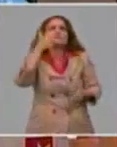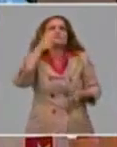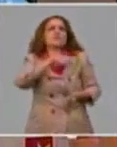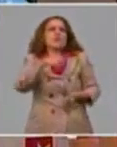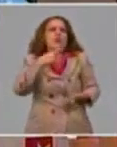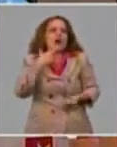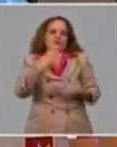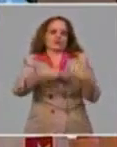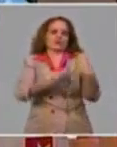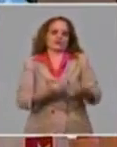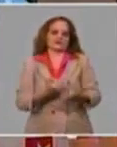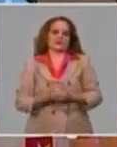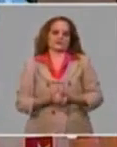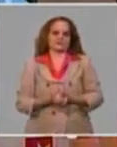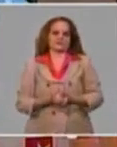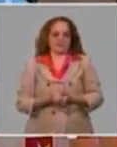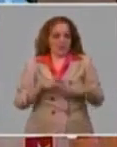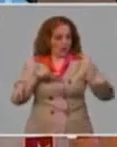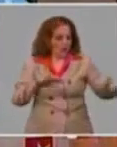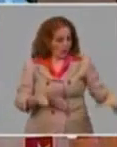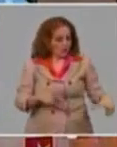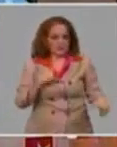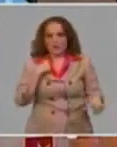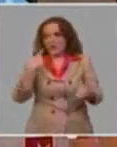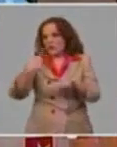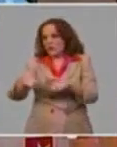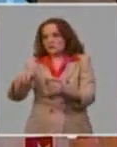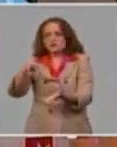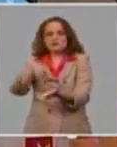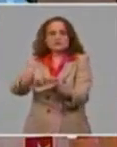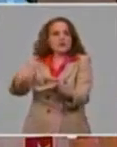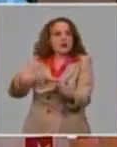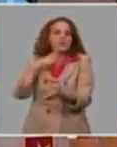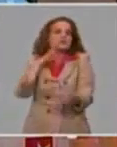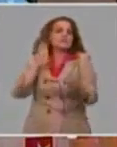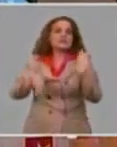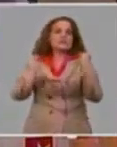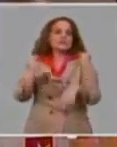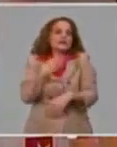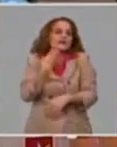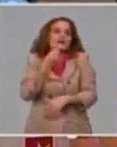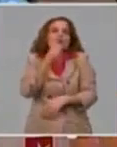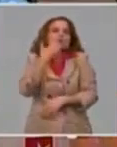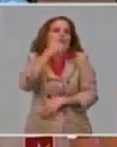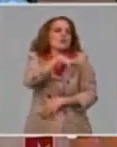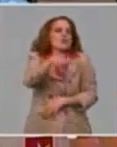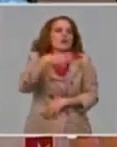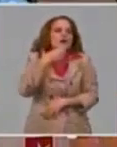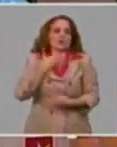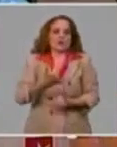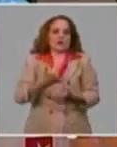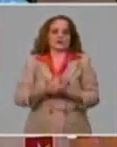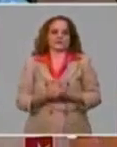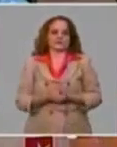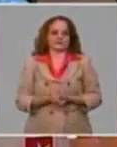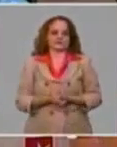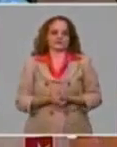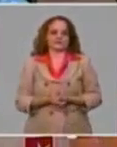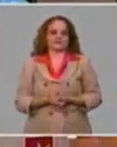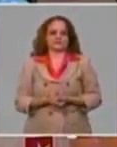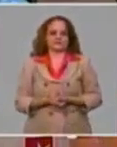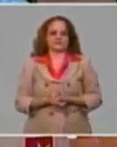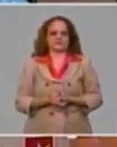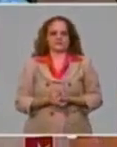losa, hacer hormigón armado en entrepiso y cubierta, podemos hacer bóveda, la bóveda se hace de